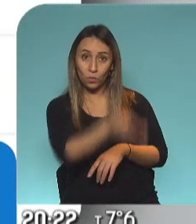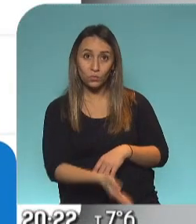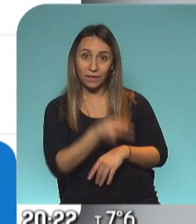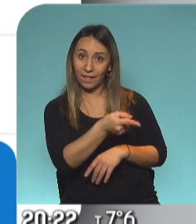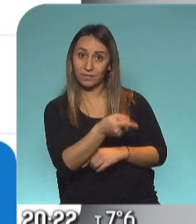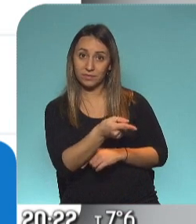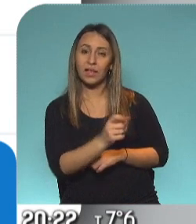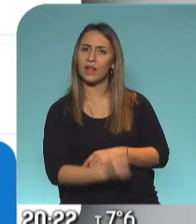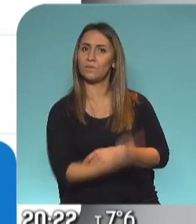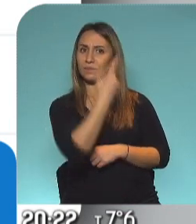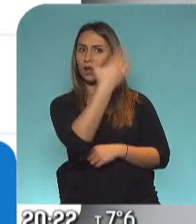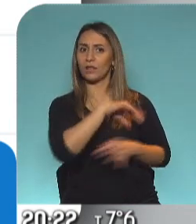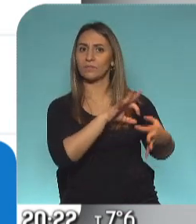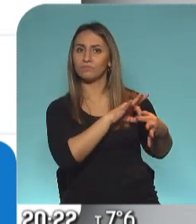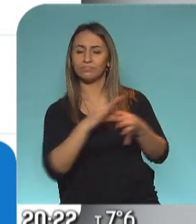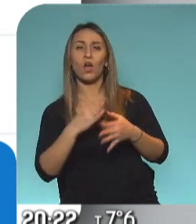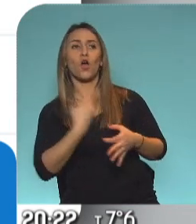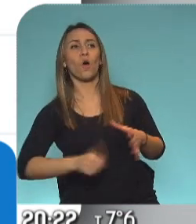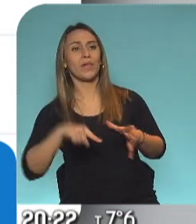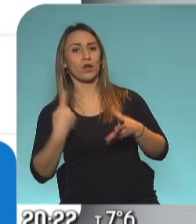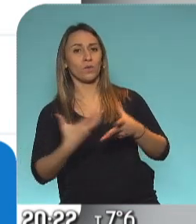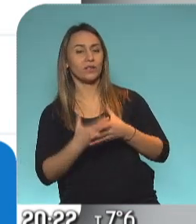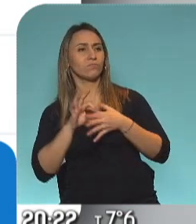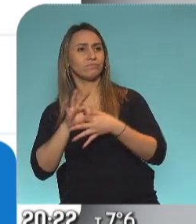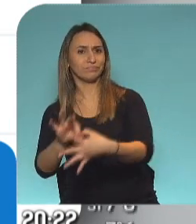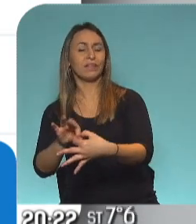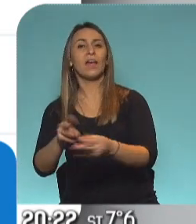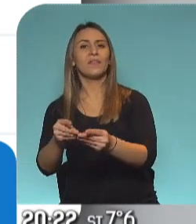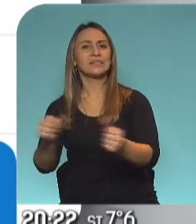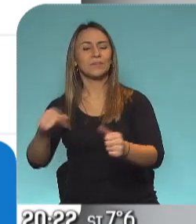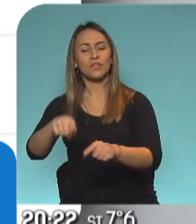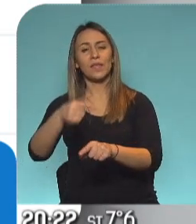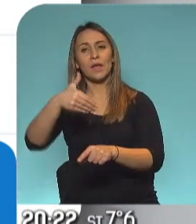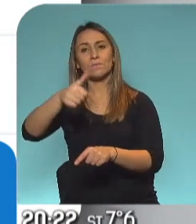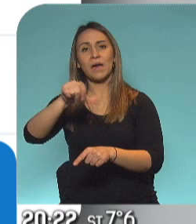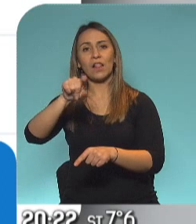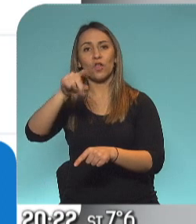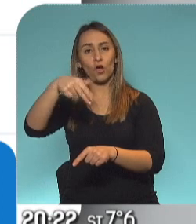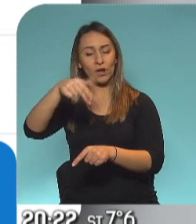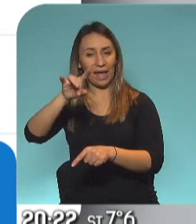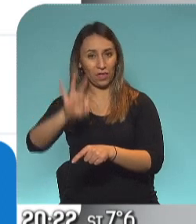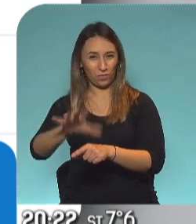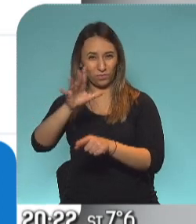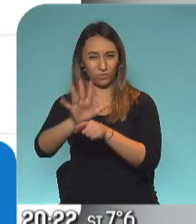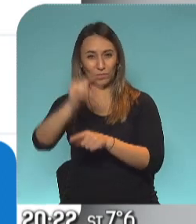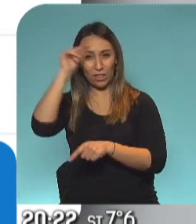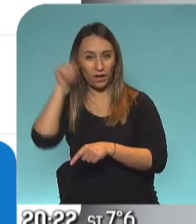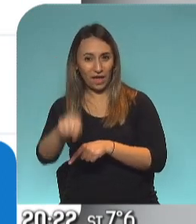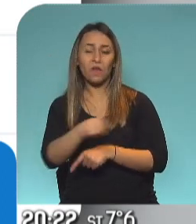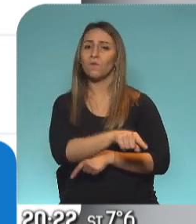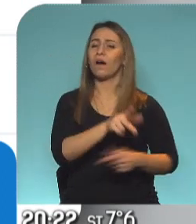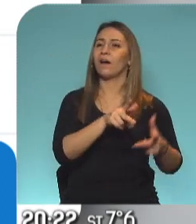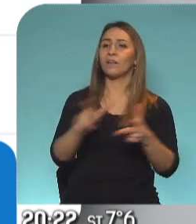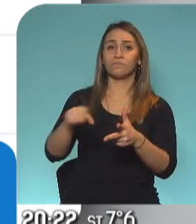en vincular a nuestro gobierno con la desaparición de Santiago Maldonado. No tuvo el menor empacho en decir que había sido un crimen de Estado. Si digo